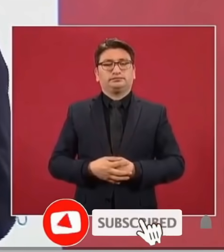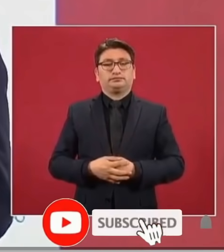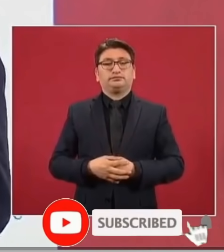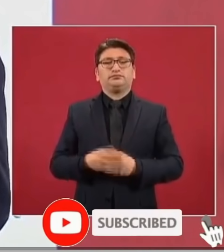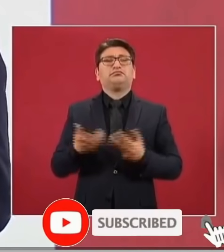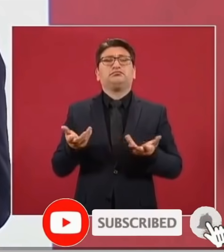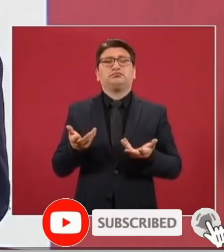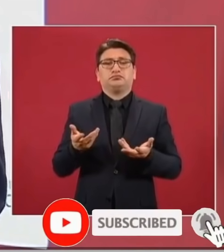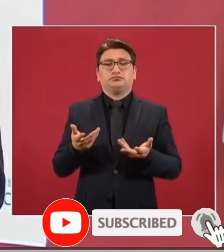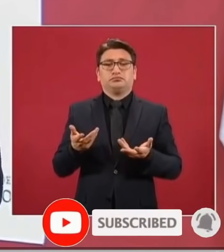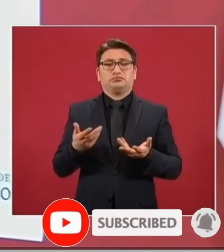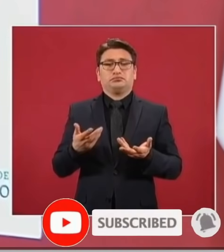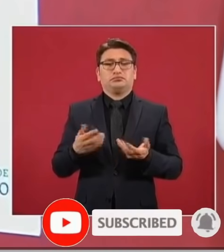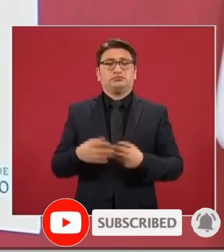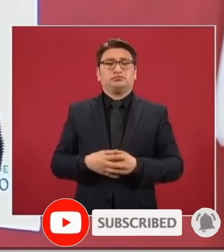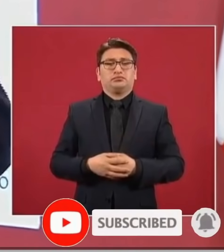sin